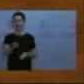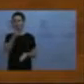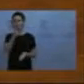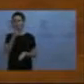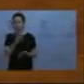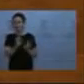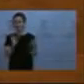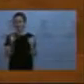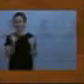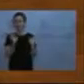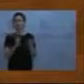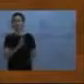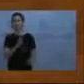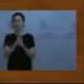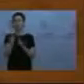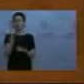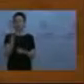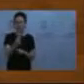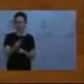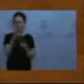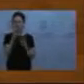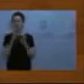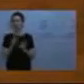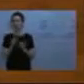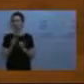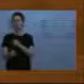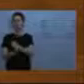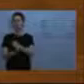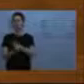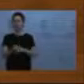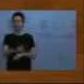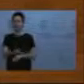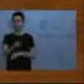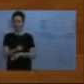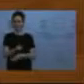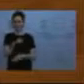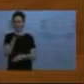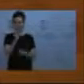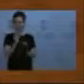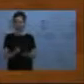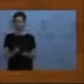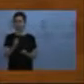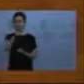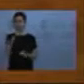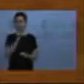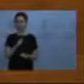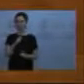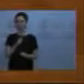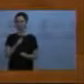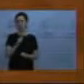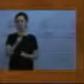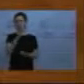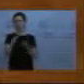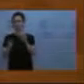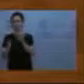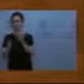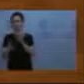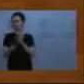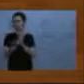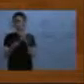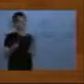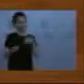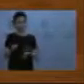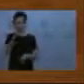contra el dopaje, contra el racismo, contra la xenofobia, contra la trampa y el engaño. Y mira, una cosa que en el 92 no lo recoge porque realmente no creo que